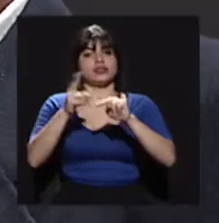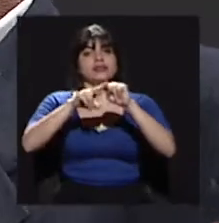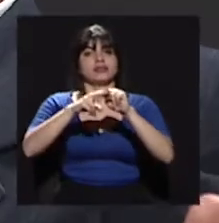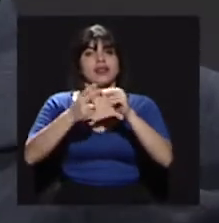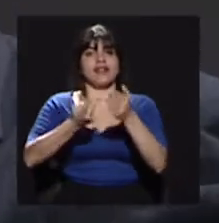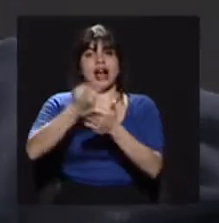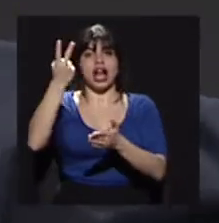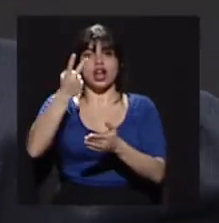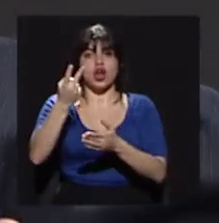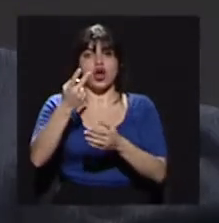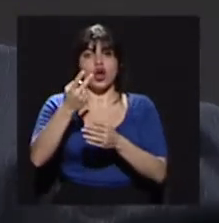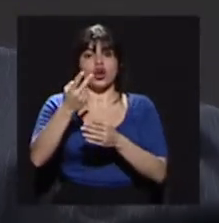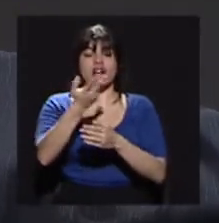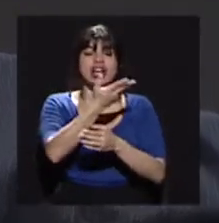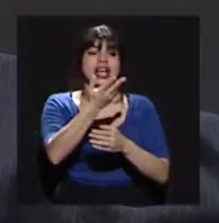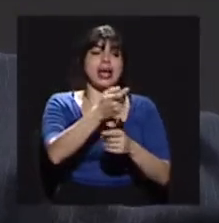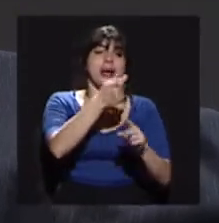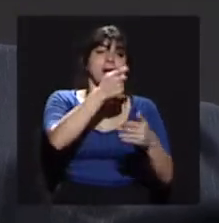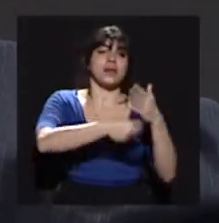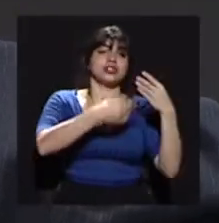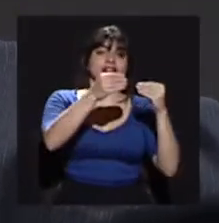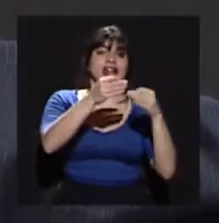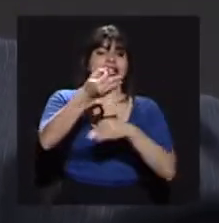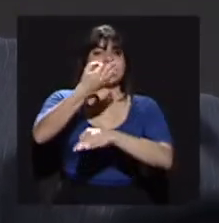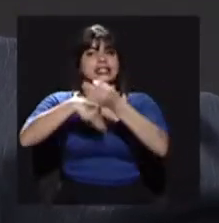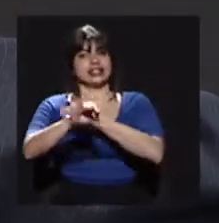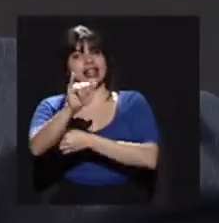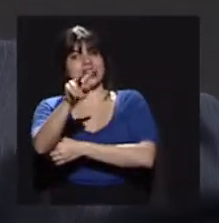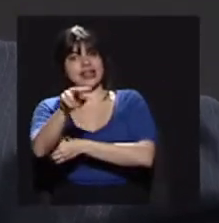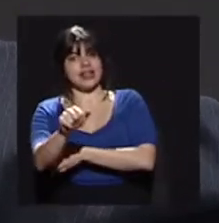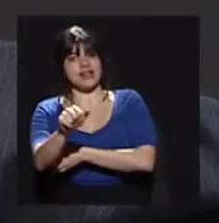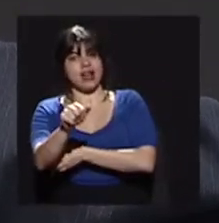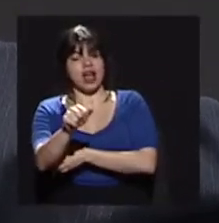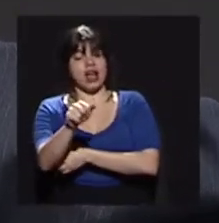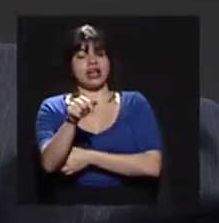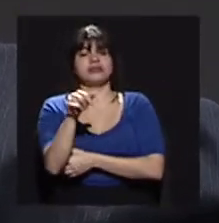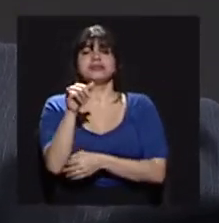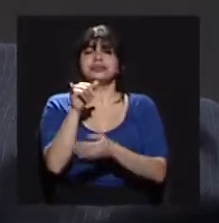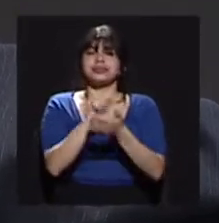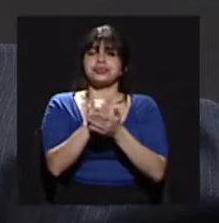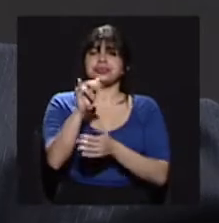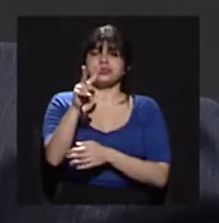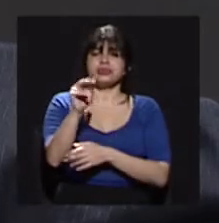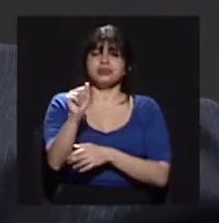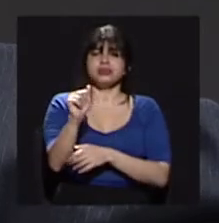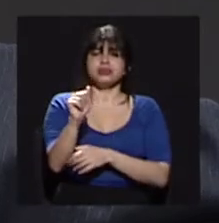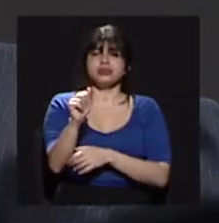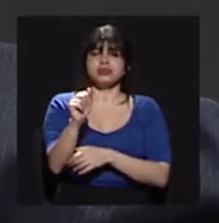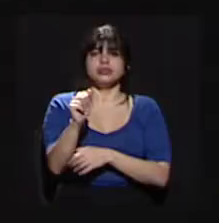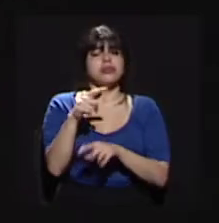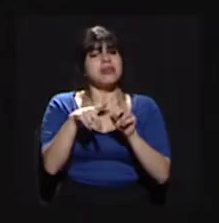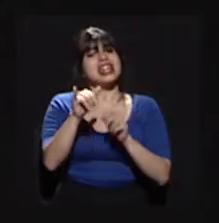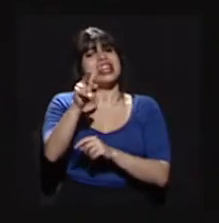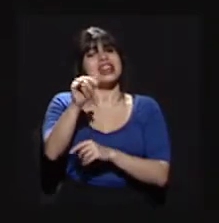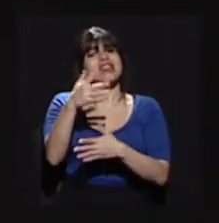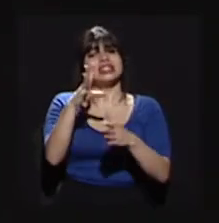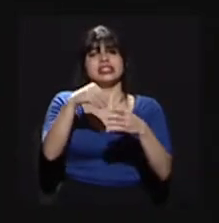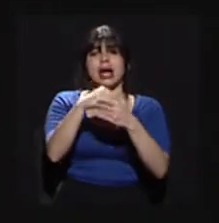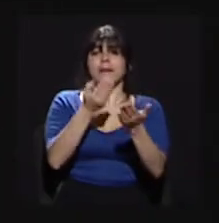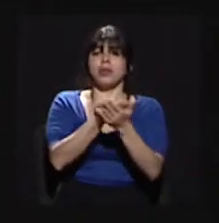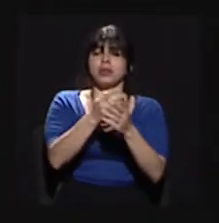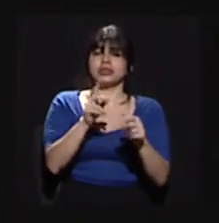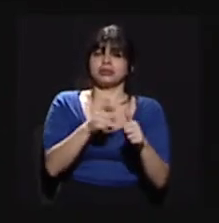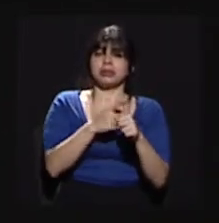sustituya el impuesto de venta mentos eso eleva el iva no pero arriba está en la propuesta original